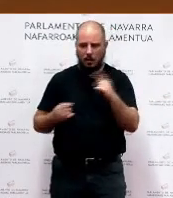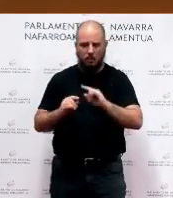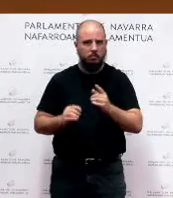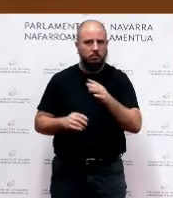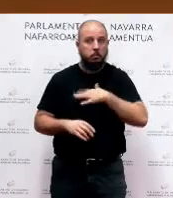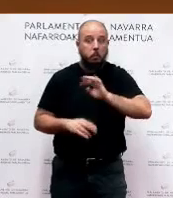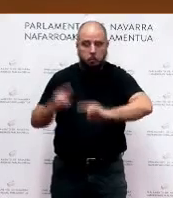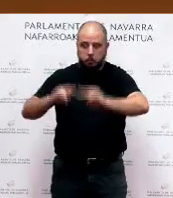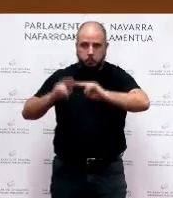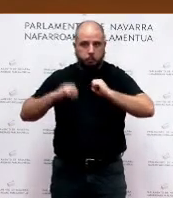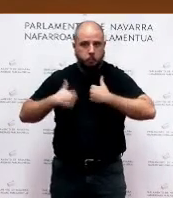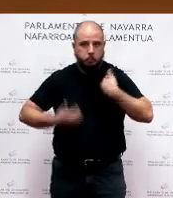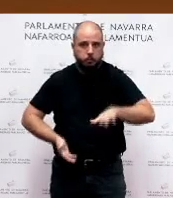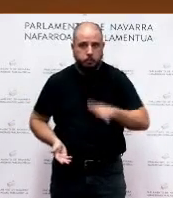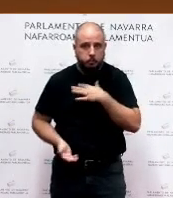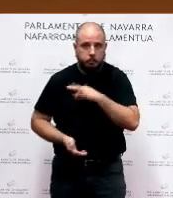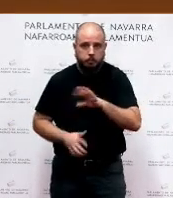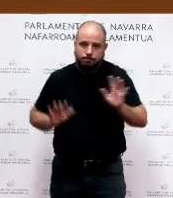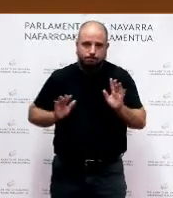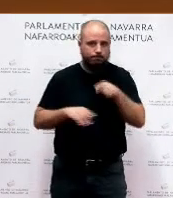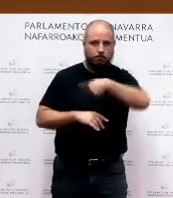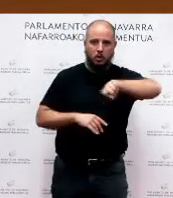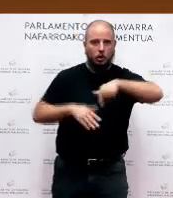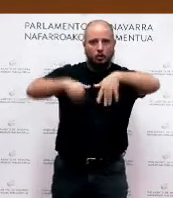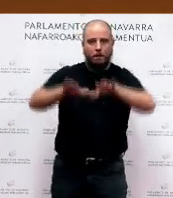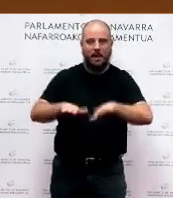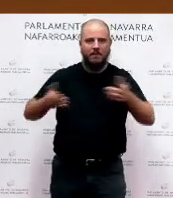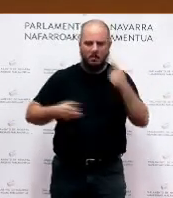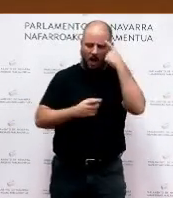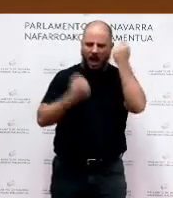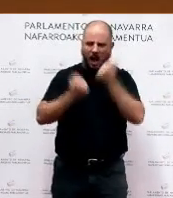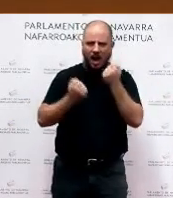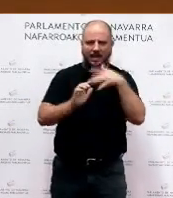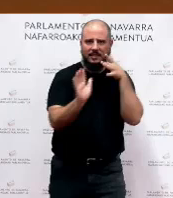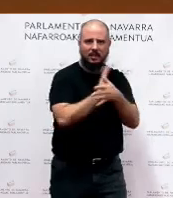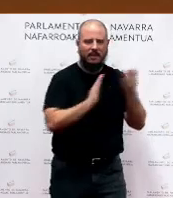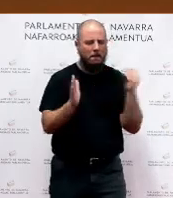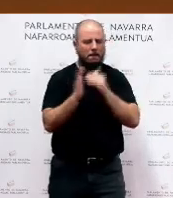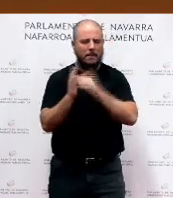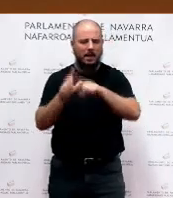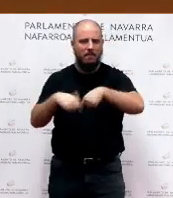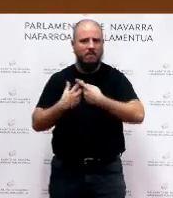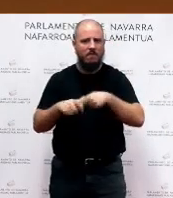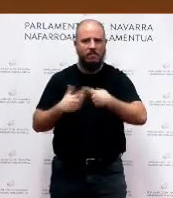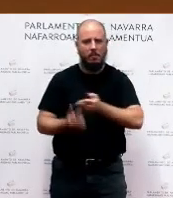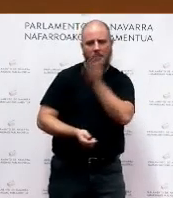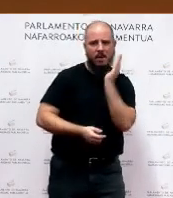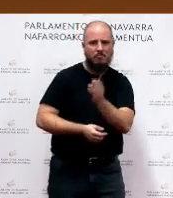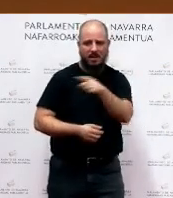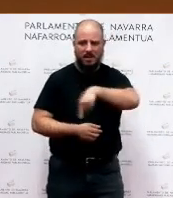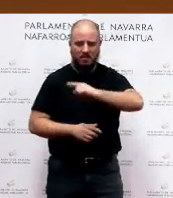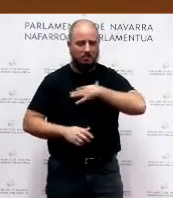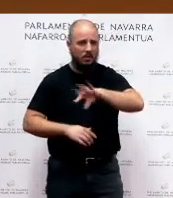viviendas. Su terrible empeño ha perjudicado a miles de familias que ya podrían estar beneficiándose y, a su